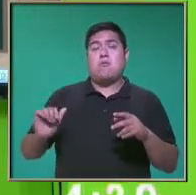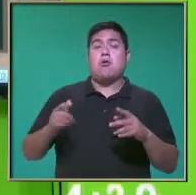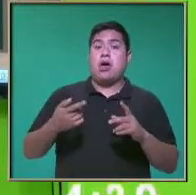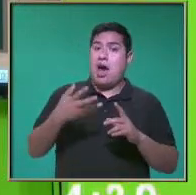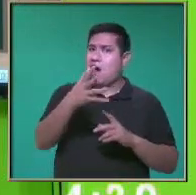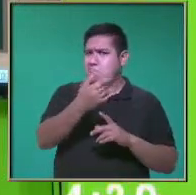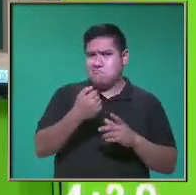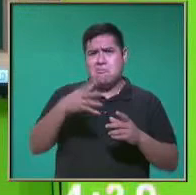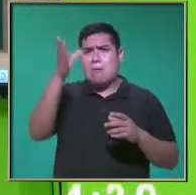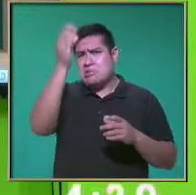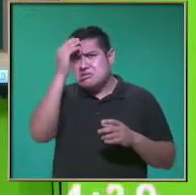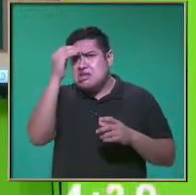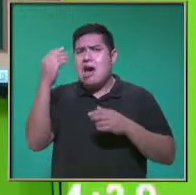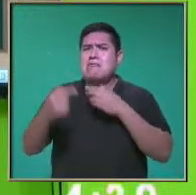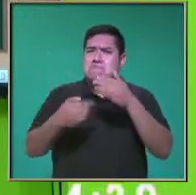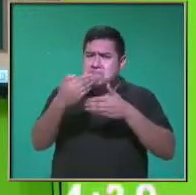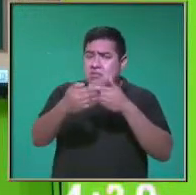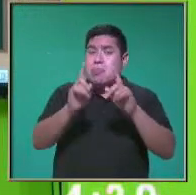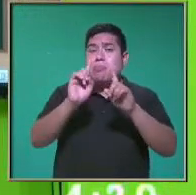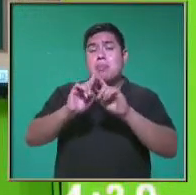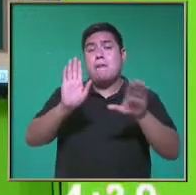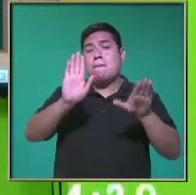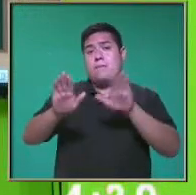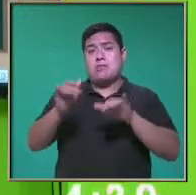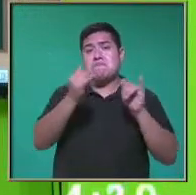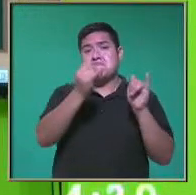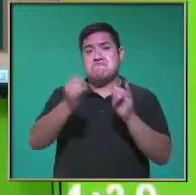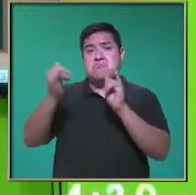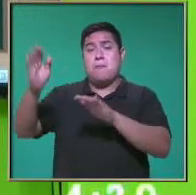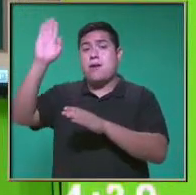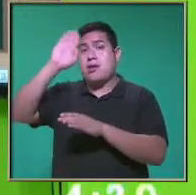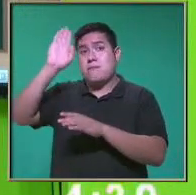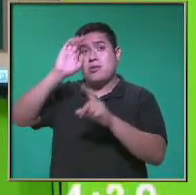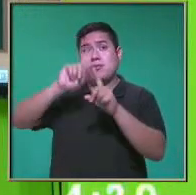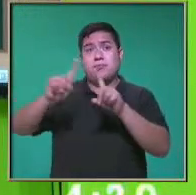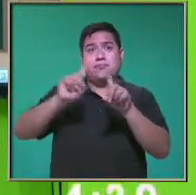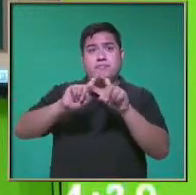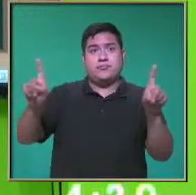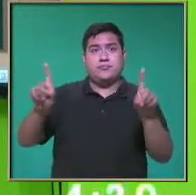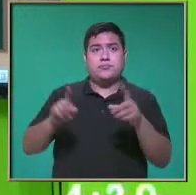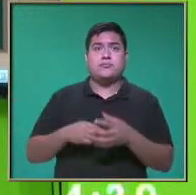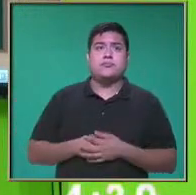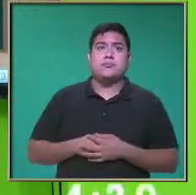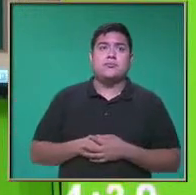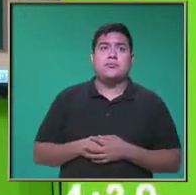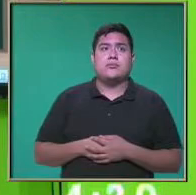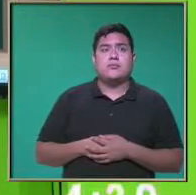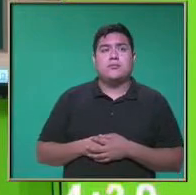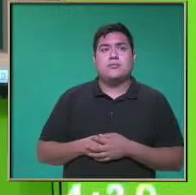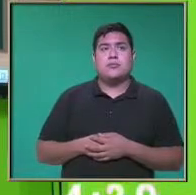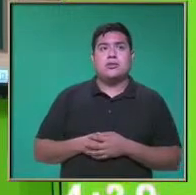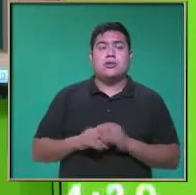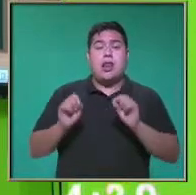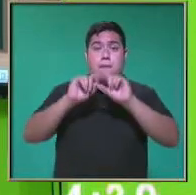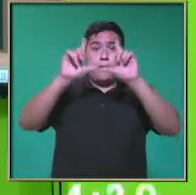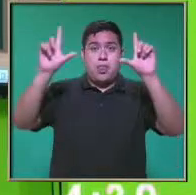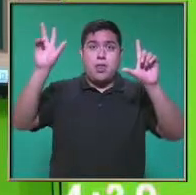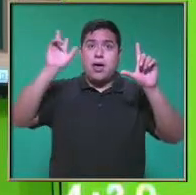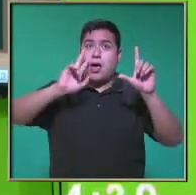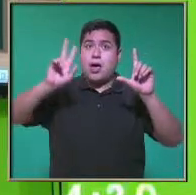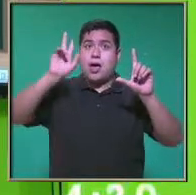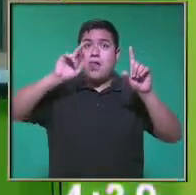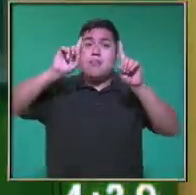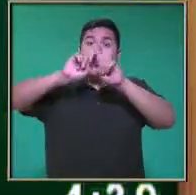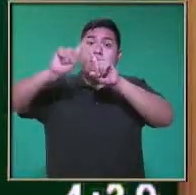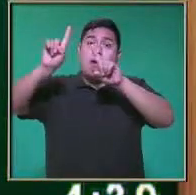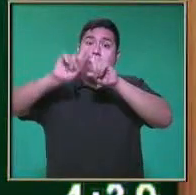positivas. Entonces, depende de la óptica y es lo que nos transmite esta historia. If you look on the screen, si ves en la pantalla, hay diferentes